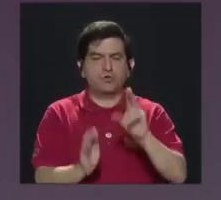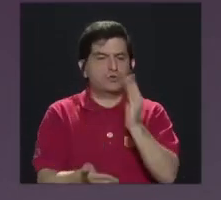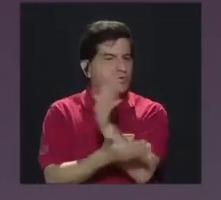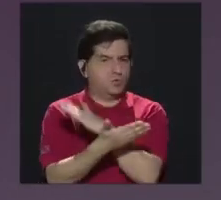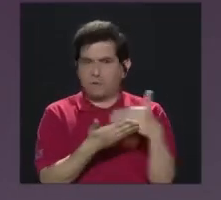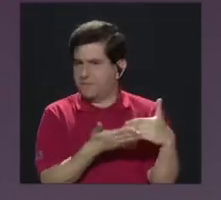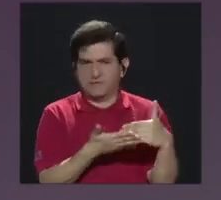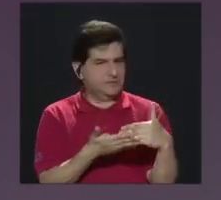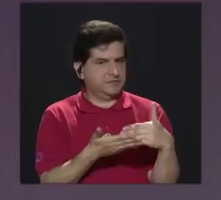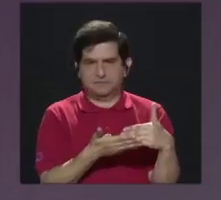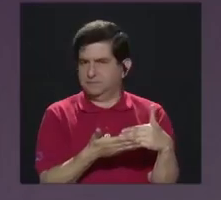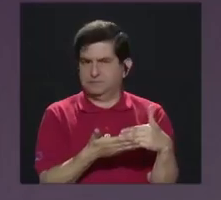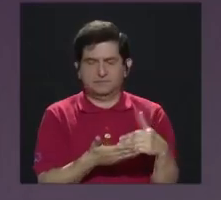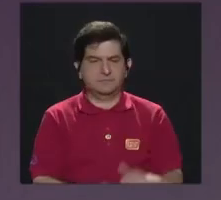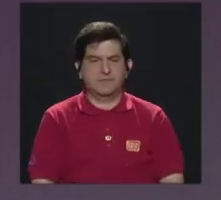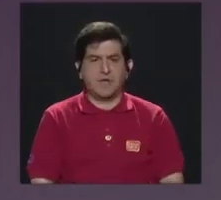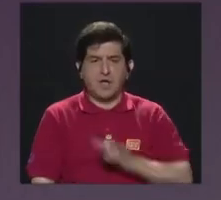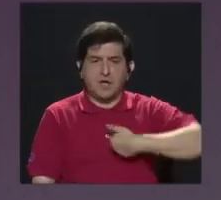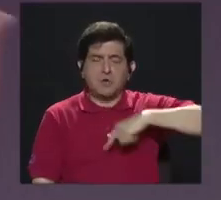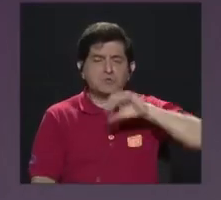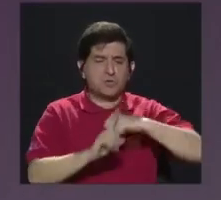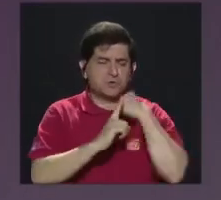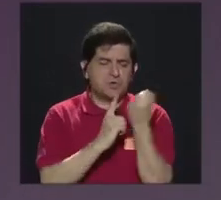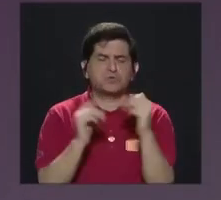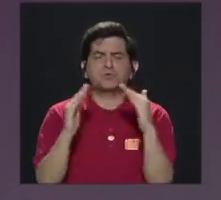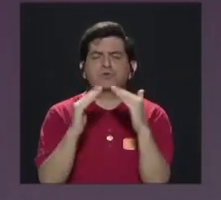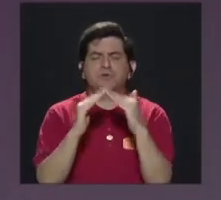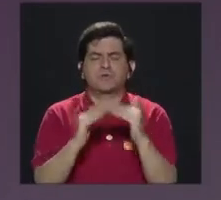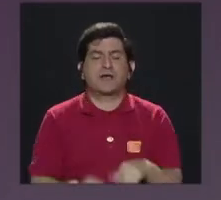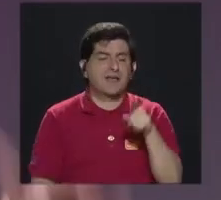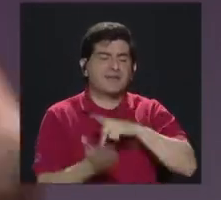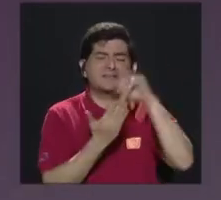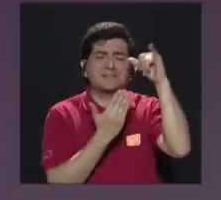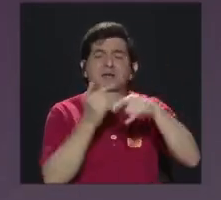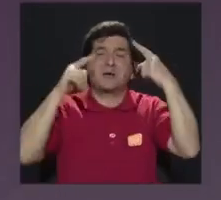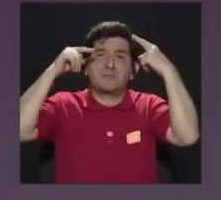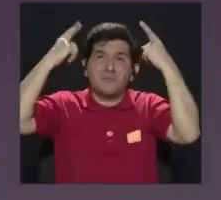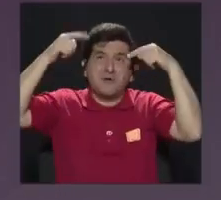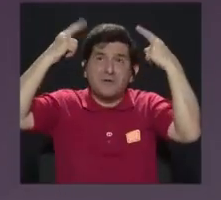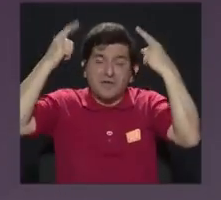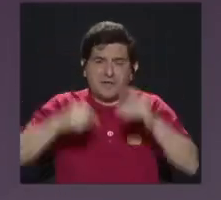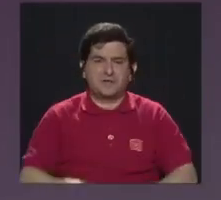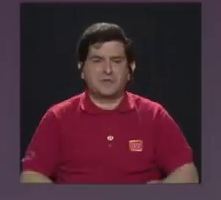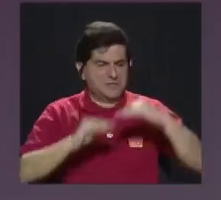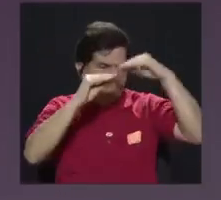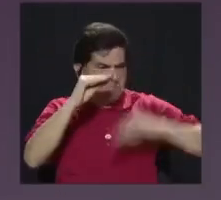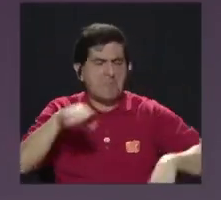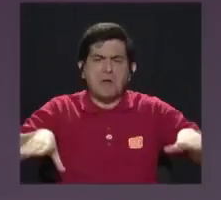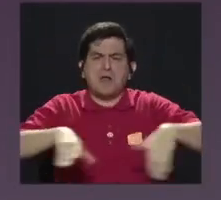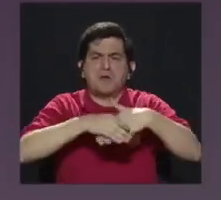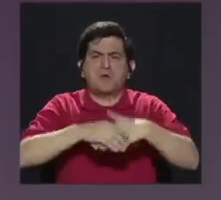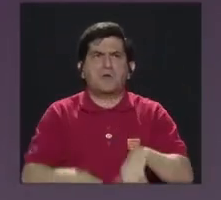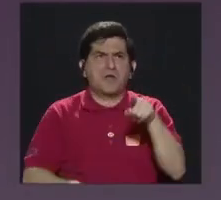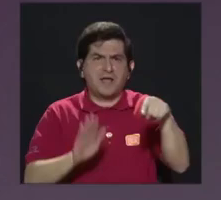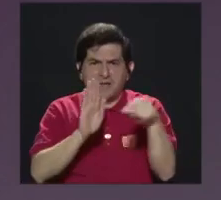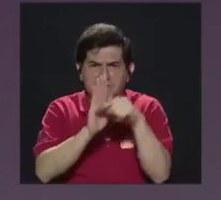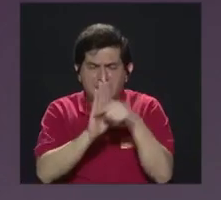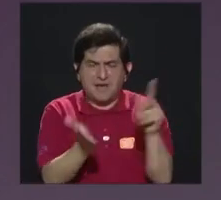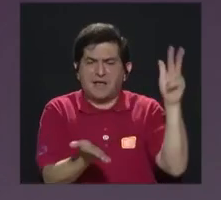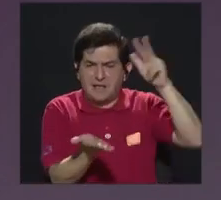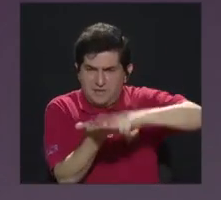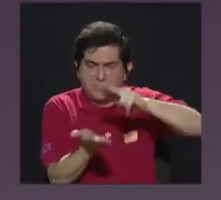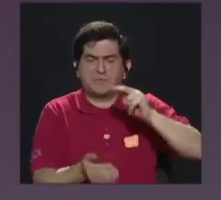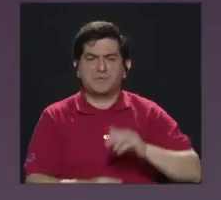parcial, no es que vamos por sociedades de convivencia, el famoso proyecto de sociedades de convivencia, ese inferior al matrimonio, ese que se negaron a